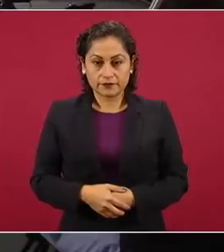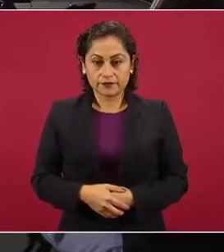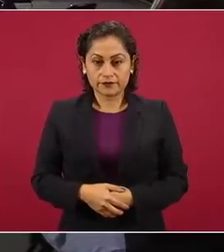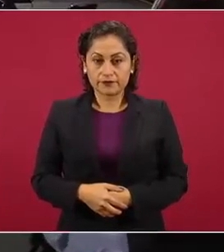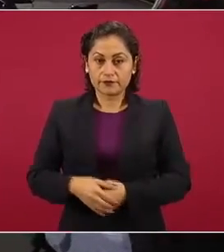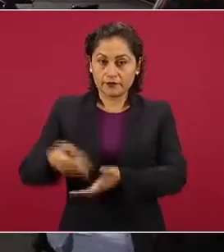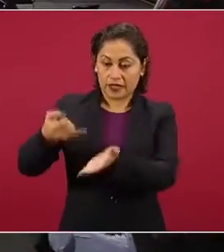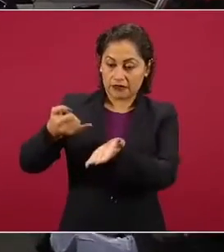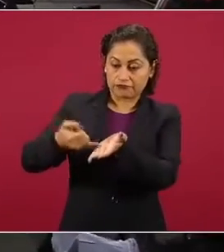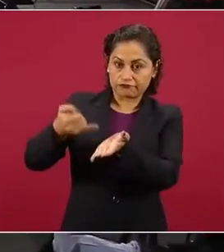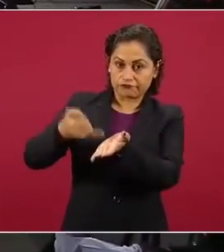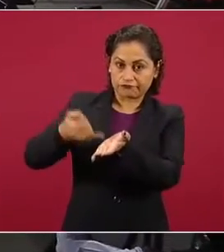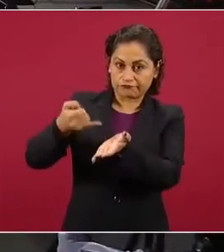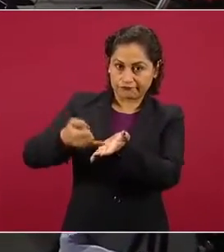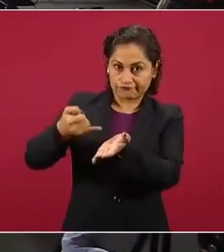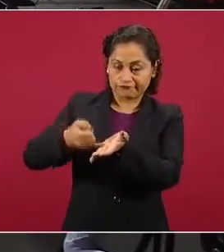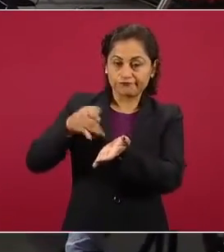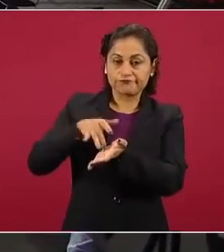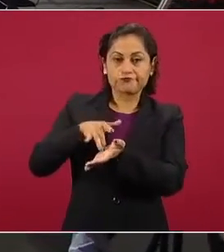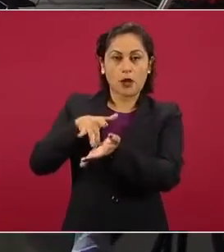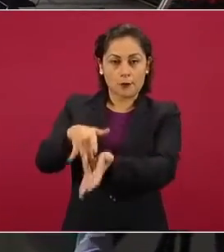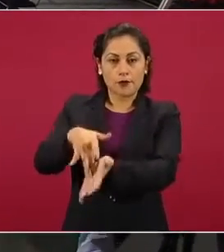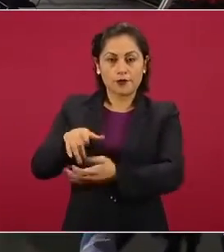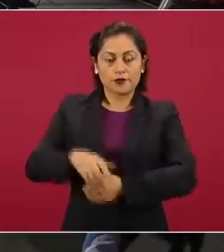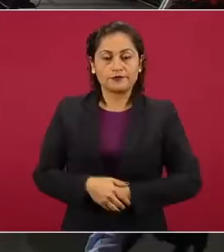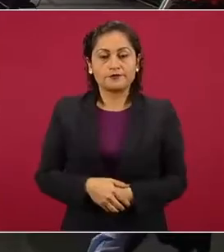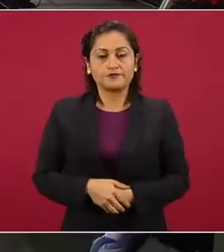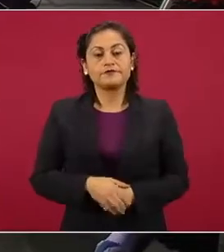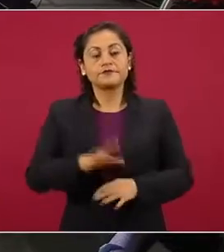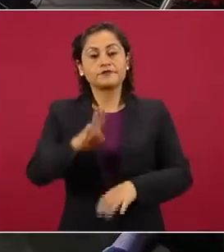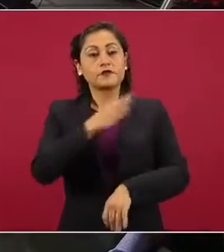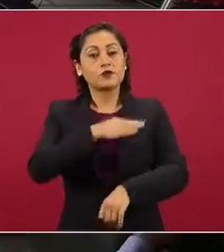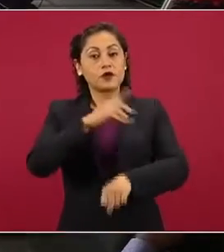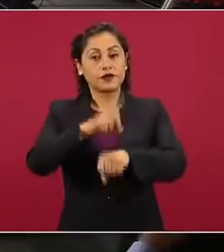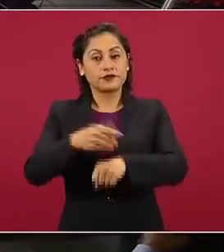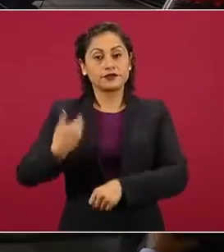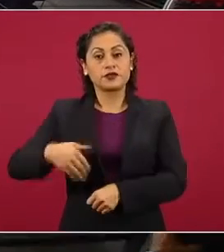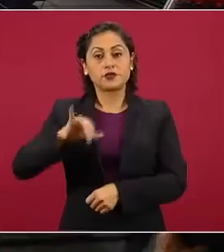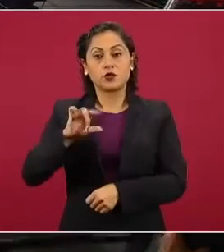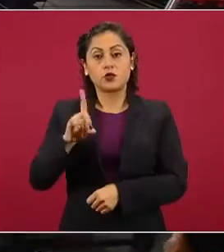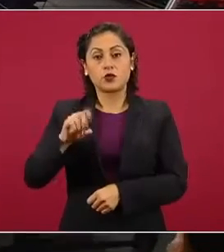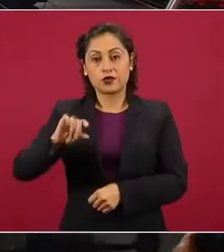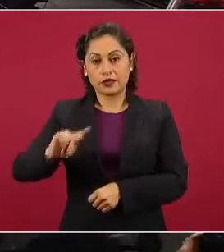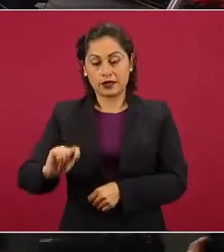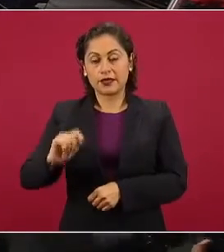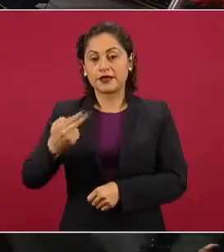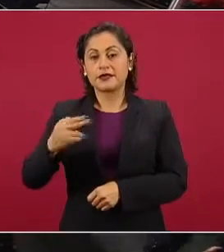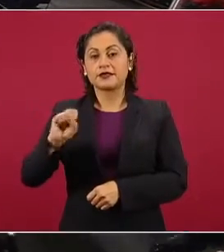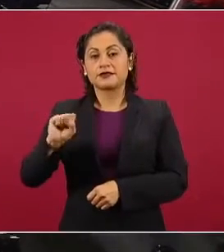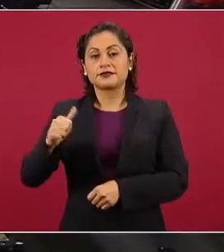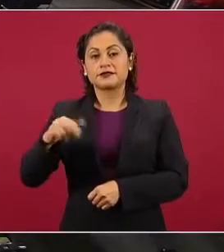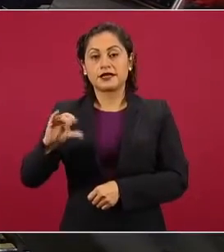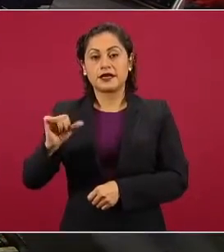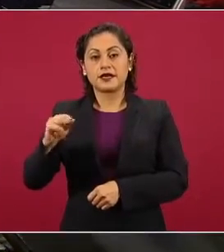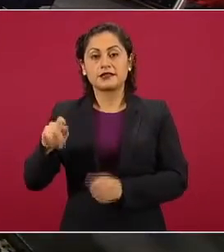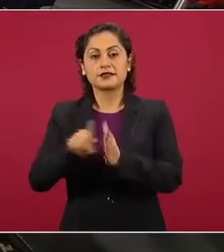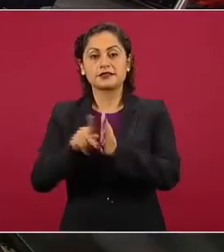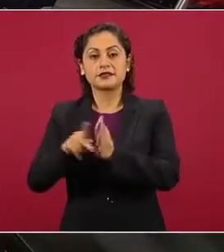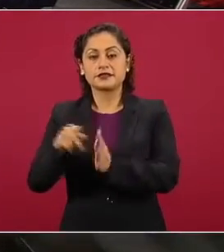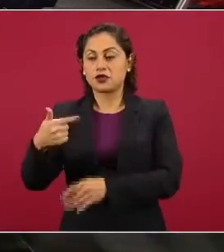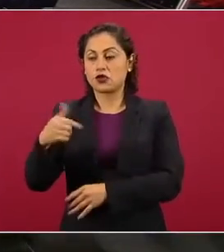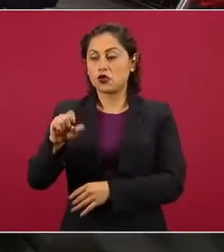Estímulos fiscales. Sí, porque tiene que… Buenos días, presidente. Judith Sánchez Reyes, corresponsal de Imagen del Golfo de